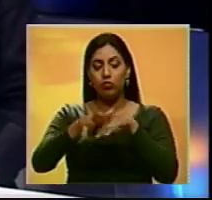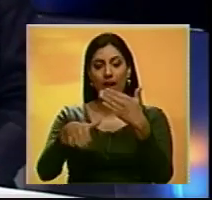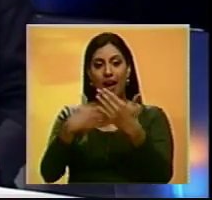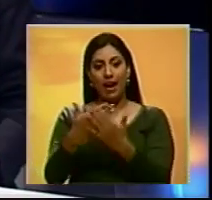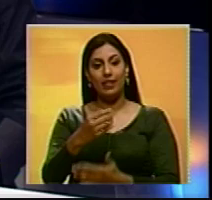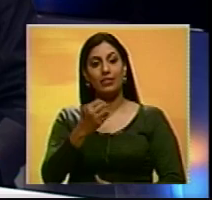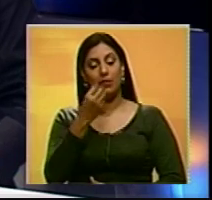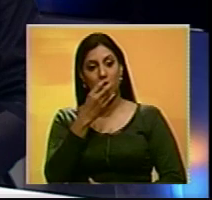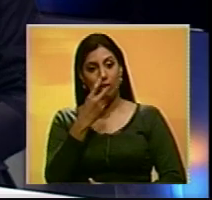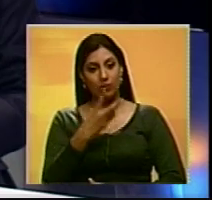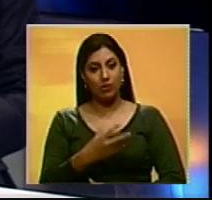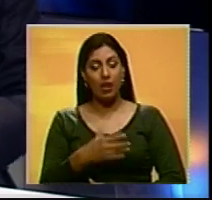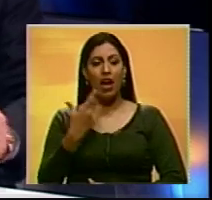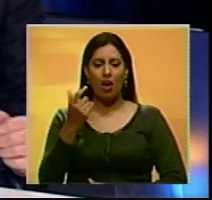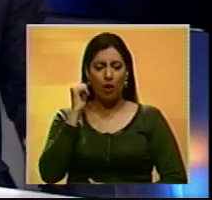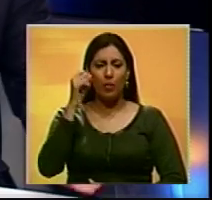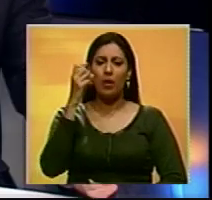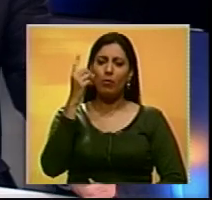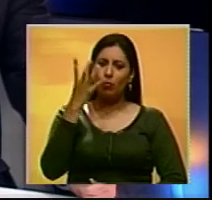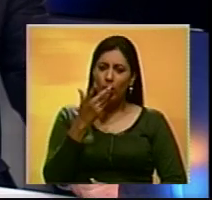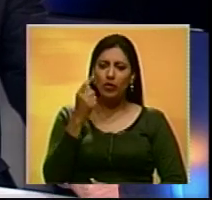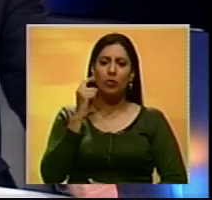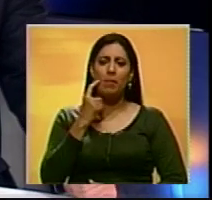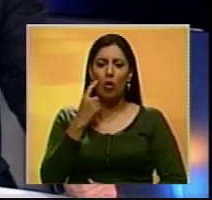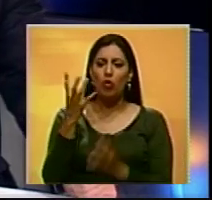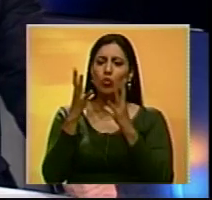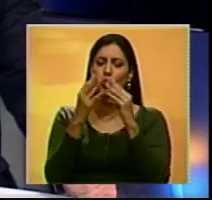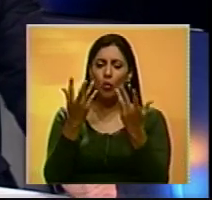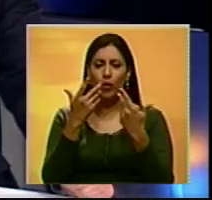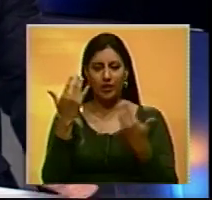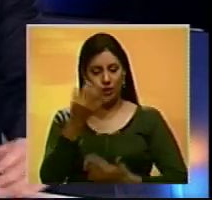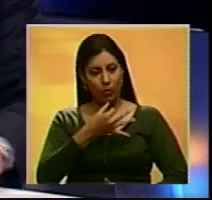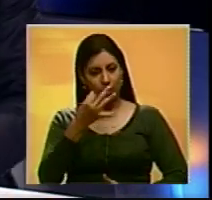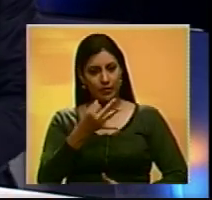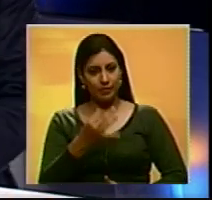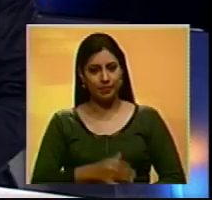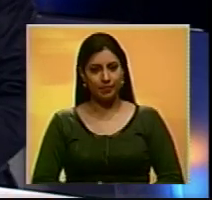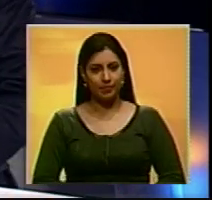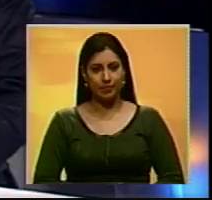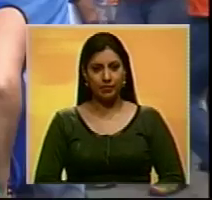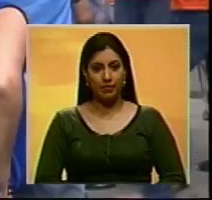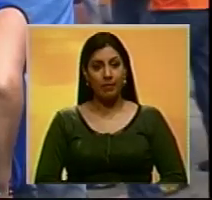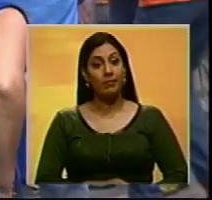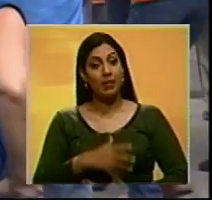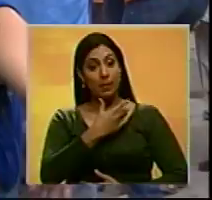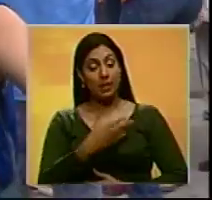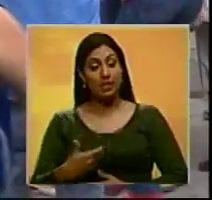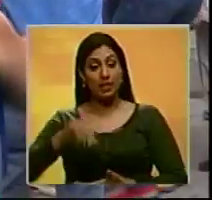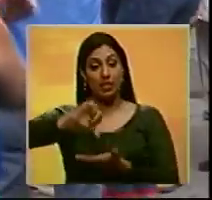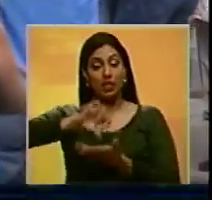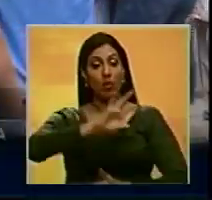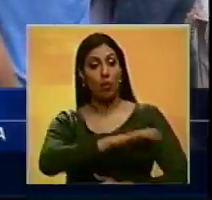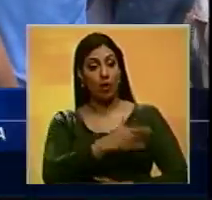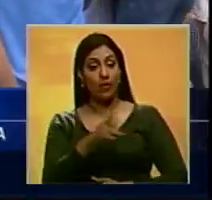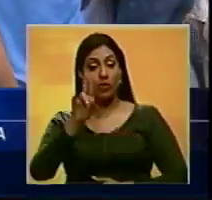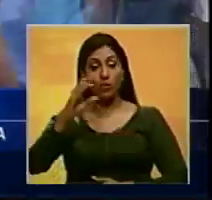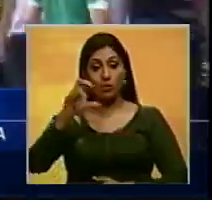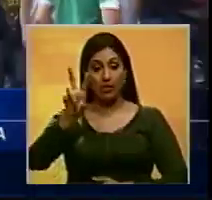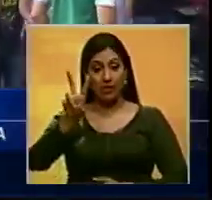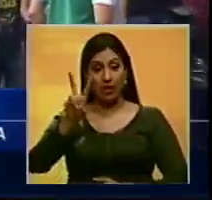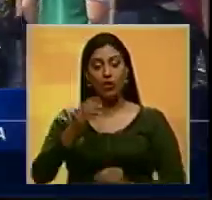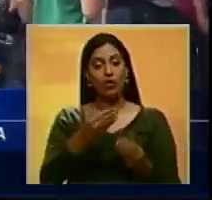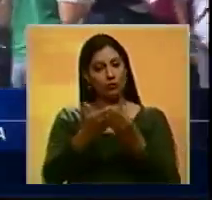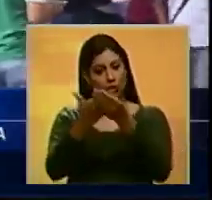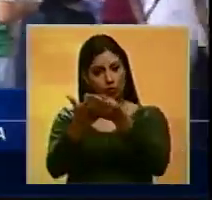la Nunciatura Apostólica. Maoli Aldana se encuentra allí y nos cuenta más. Adelante, Maoli. El presidente de la Federación de Centros Universitarios de la UCB